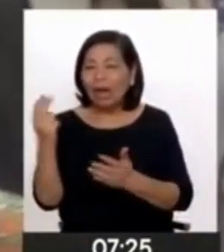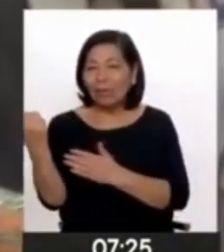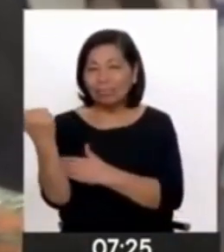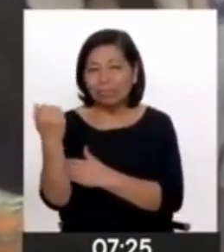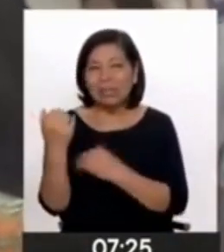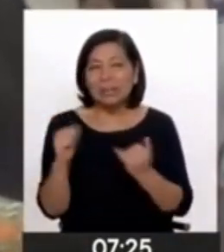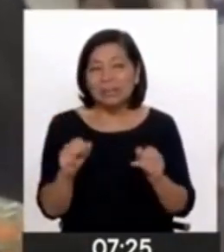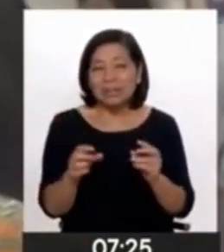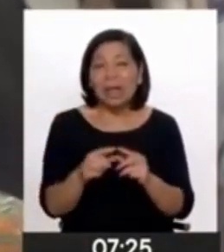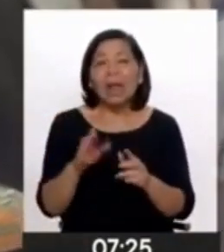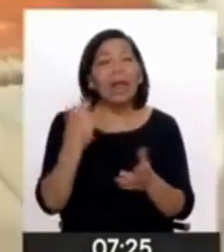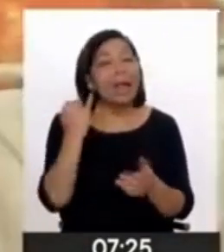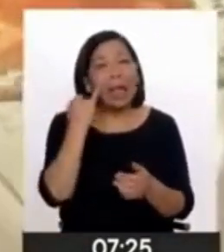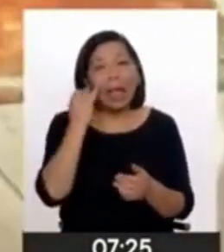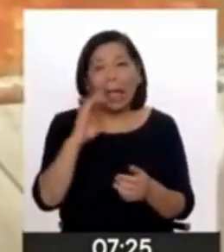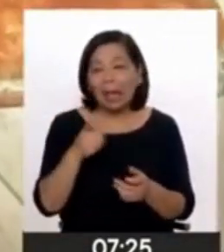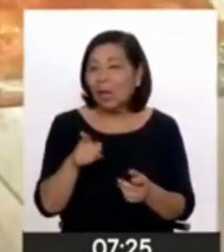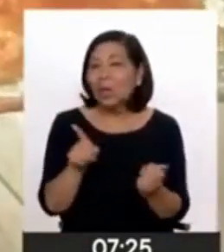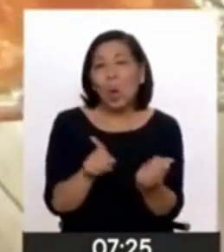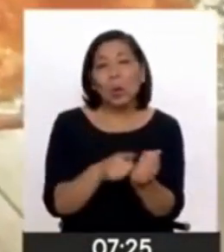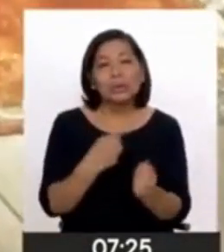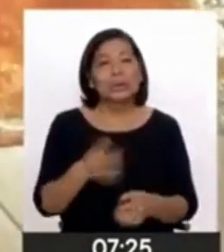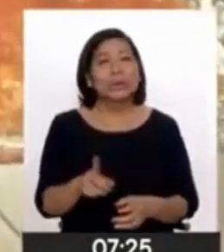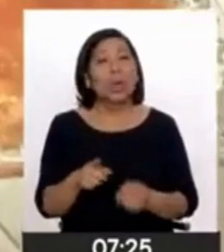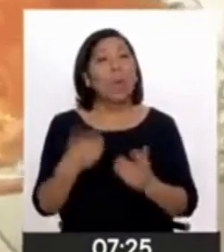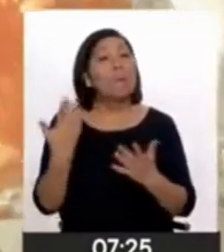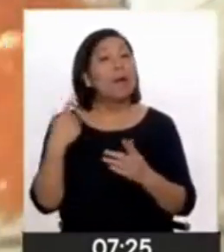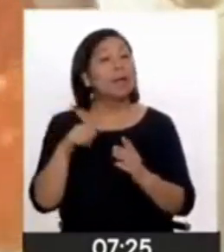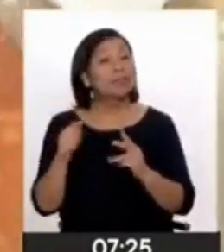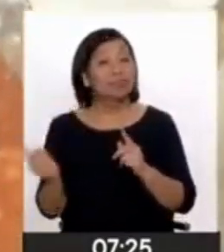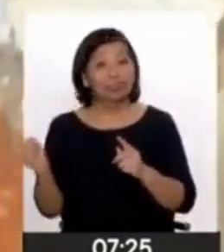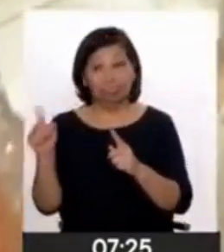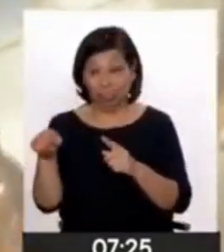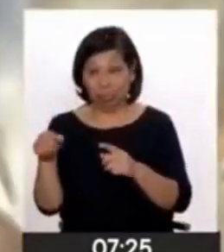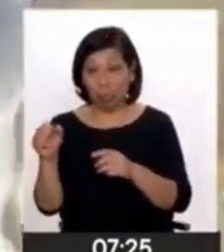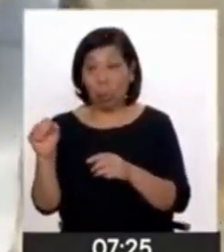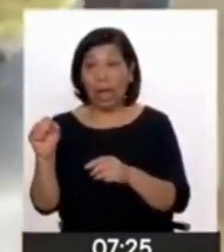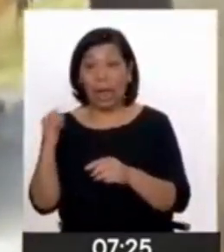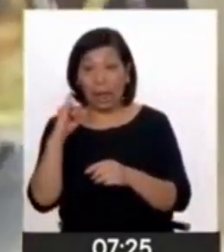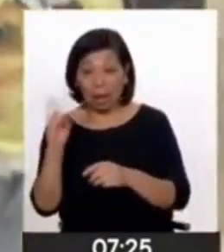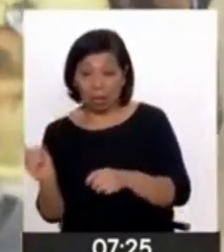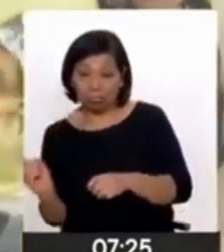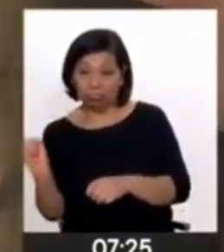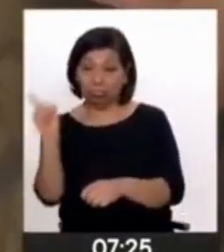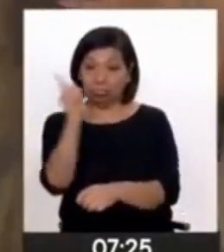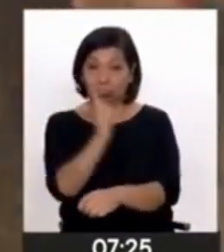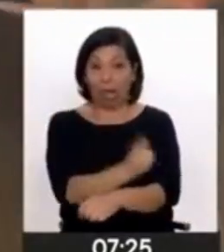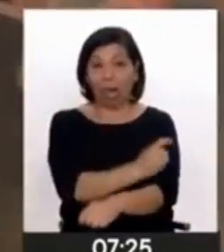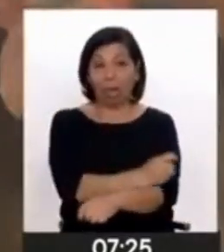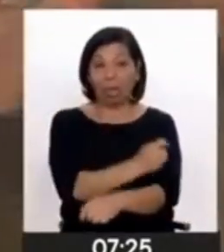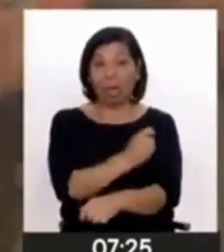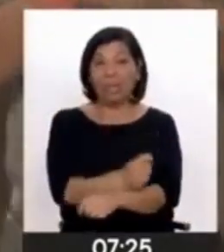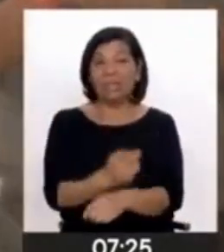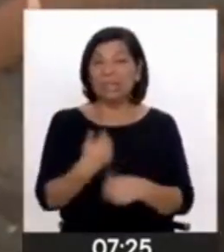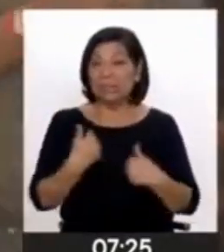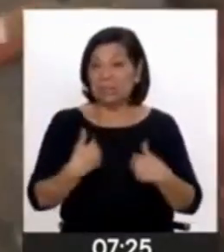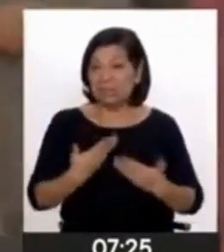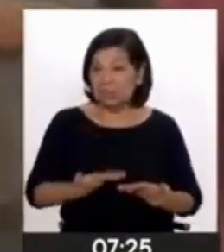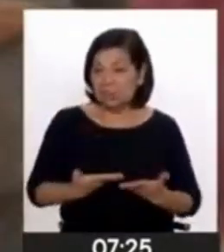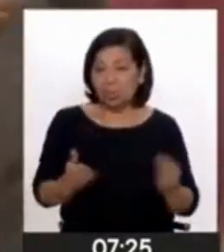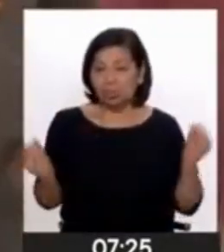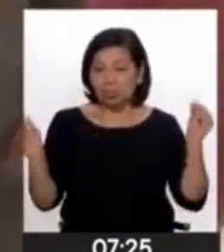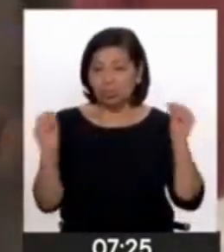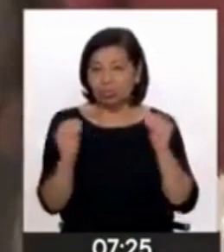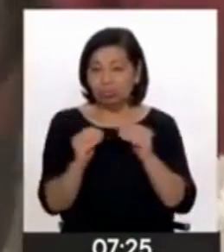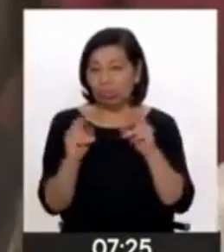el plato iqueño por tradición. Un manjar sureño que llegó a Tacna, de las manos de Karina Oliva, una abogada que no dudó en